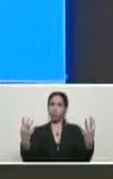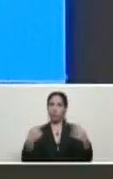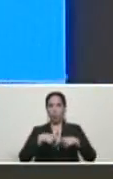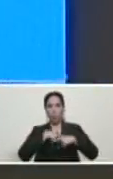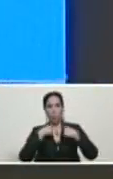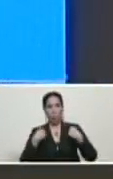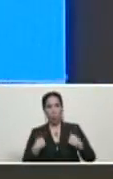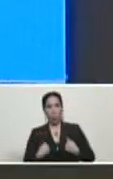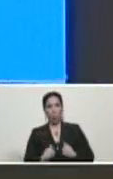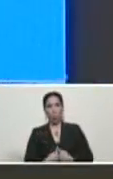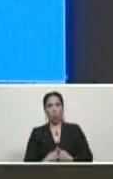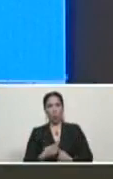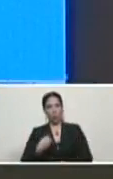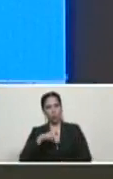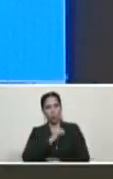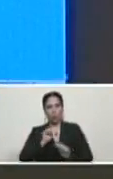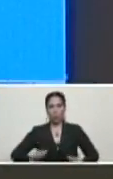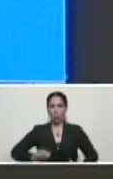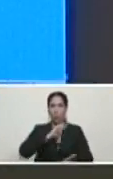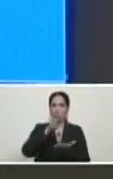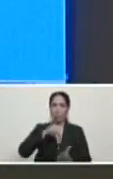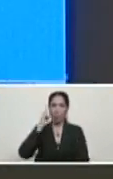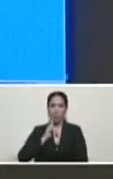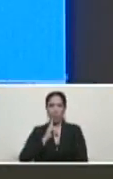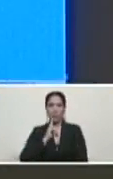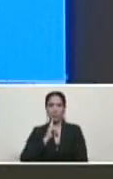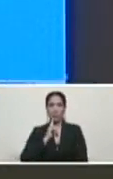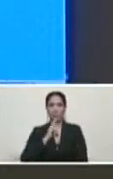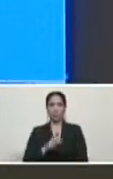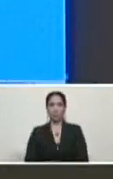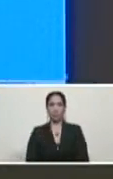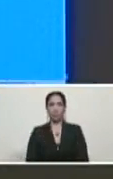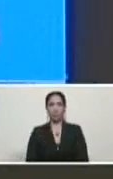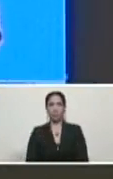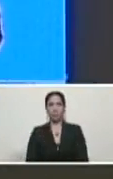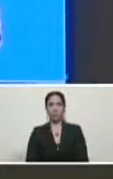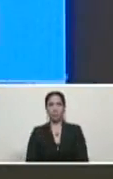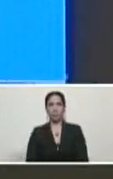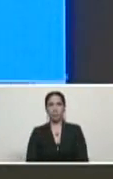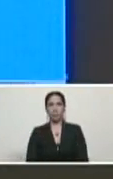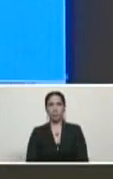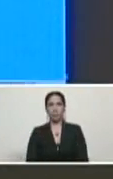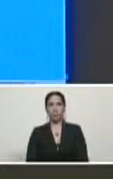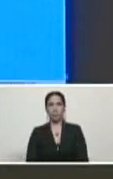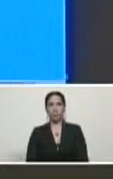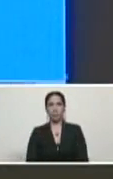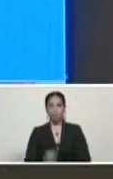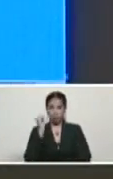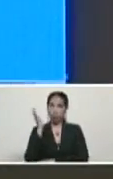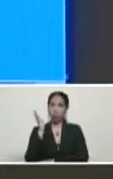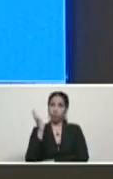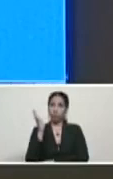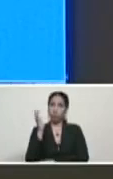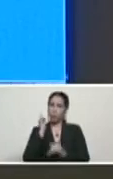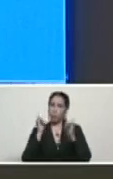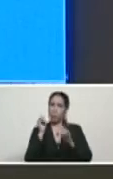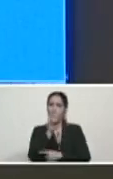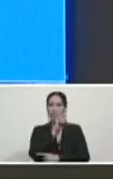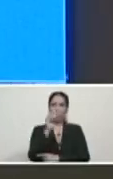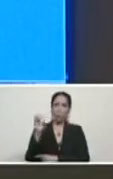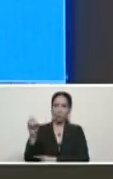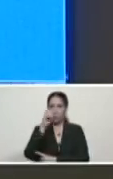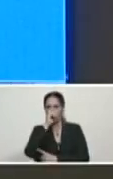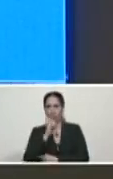de nuestra Fuerza Armada Nacional Bolivariana, es un acto para conmemorar los 200